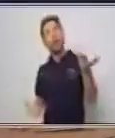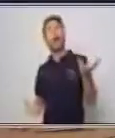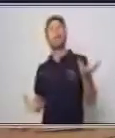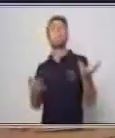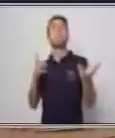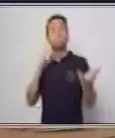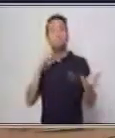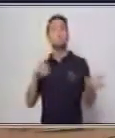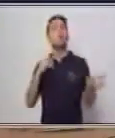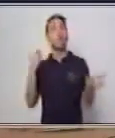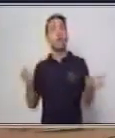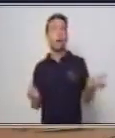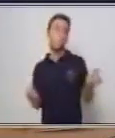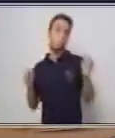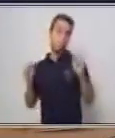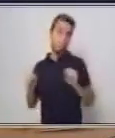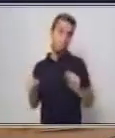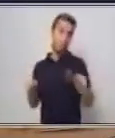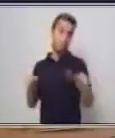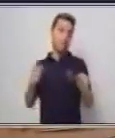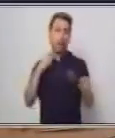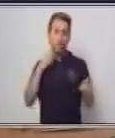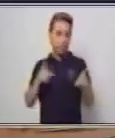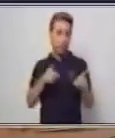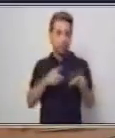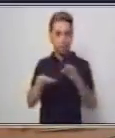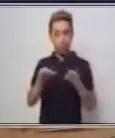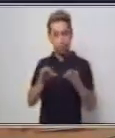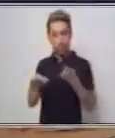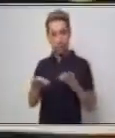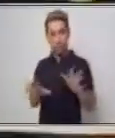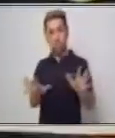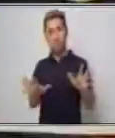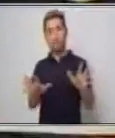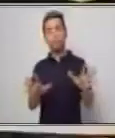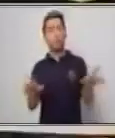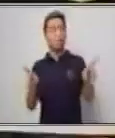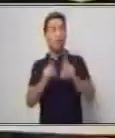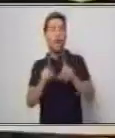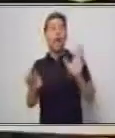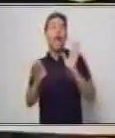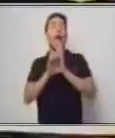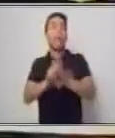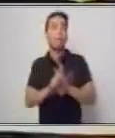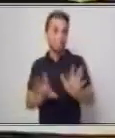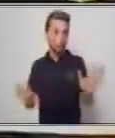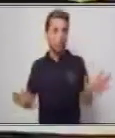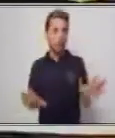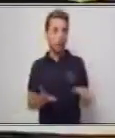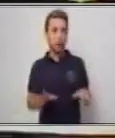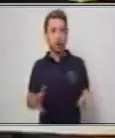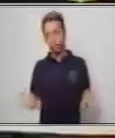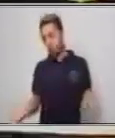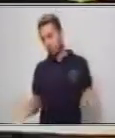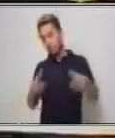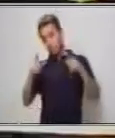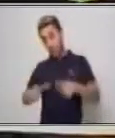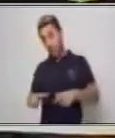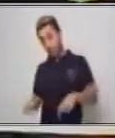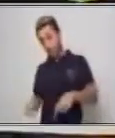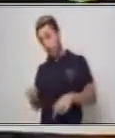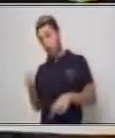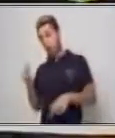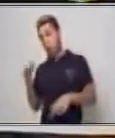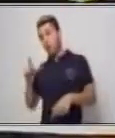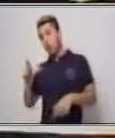números primos, o sea, lo estoy diciendo ahorita como anticipación, no estoy dando la definición. Estos podrían ser los números compuestos,